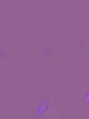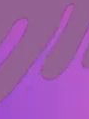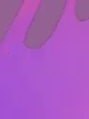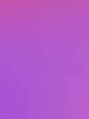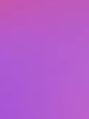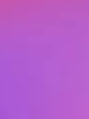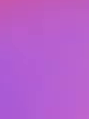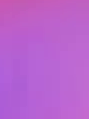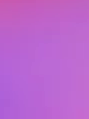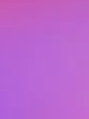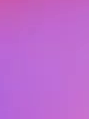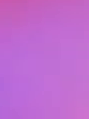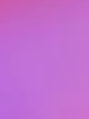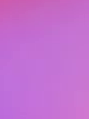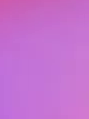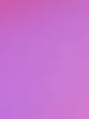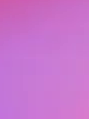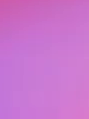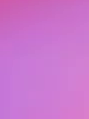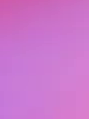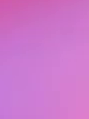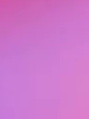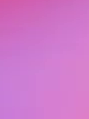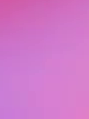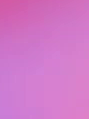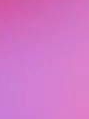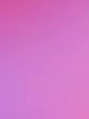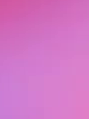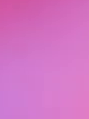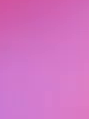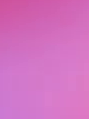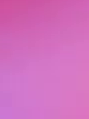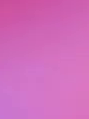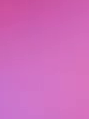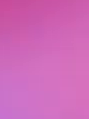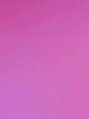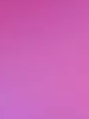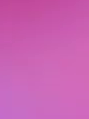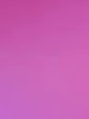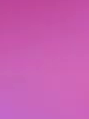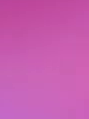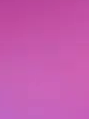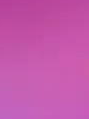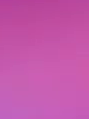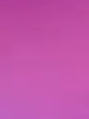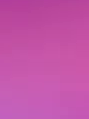Si tienes dudas o necesitas ayuda, llama al Centro de Apoyo Pedagógico